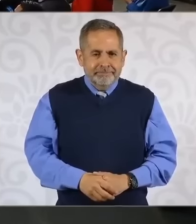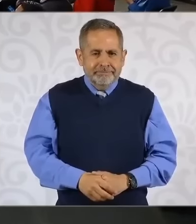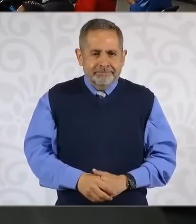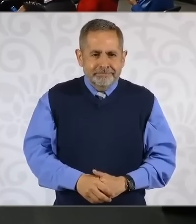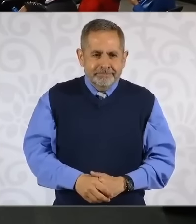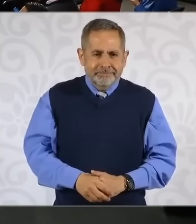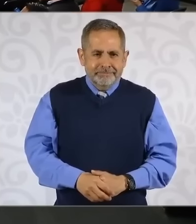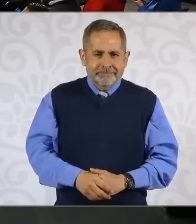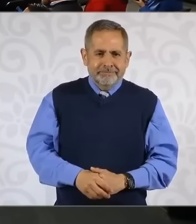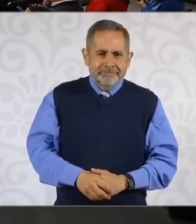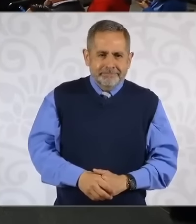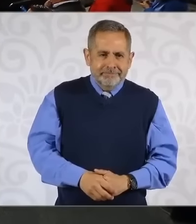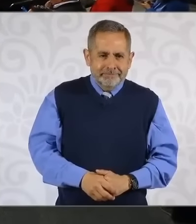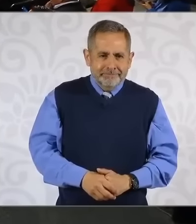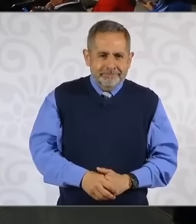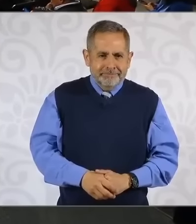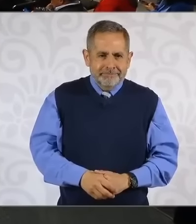No manda a ningún lado.